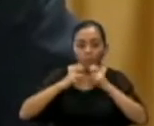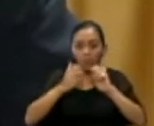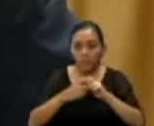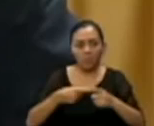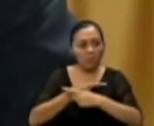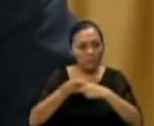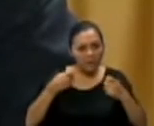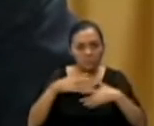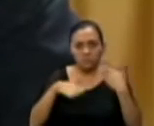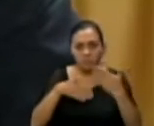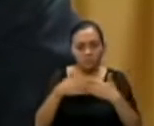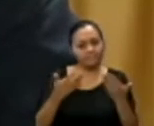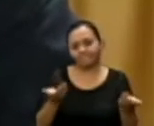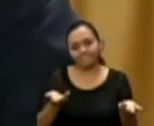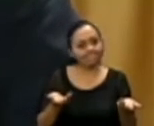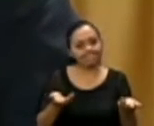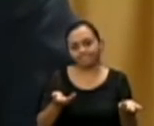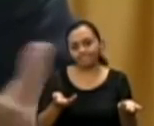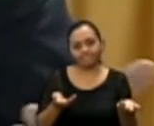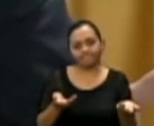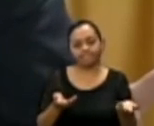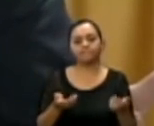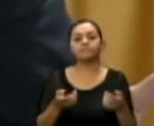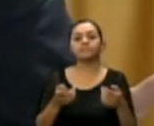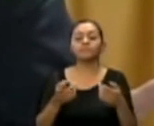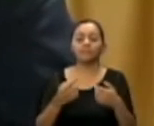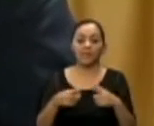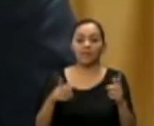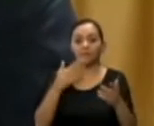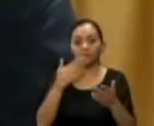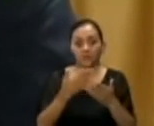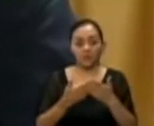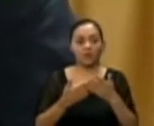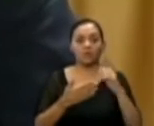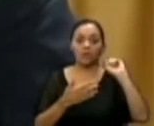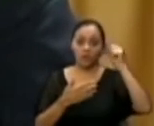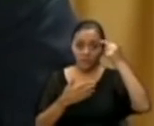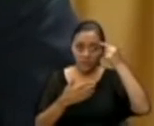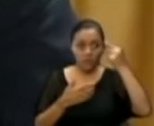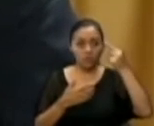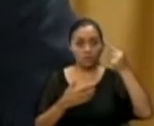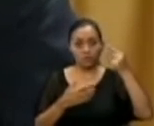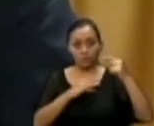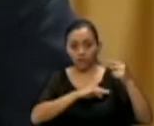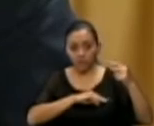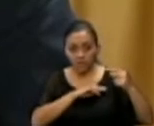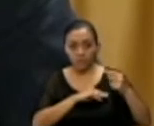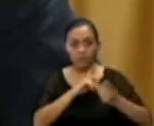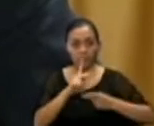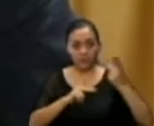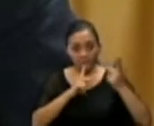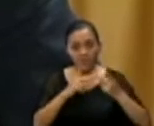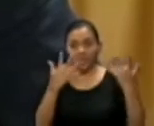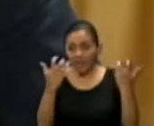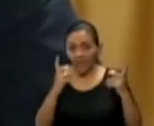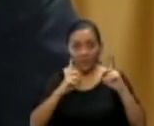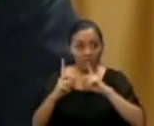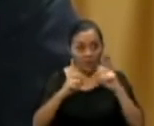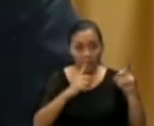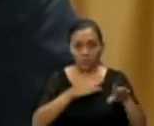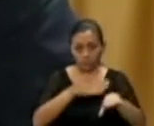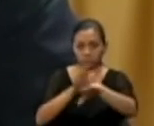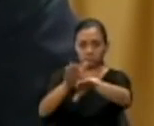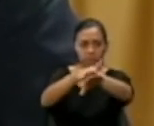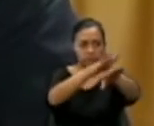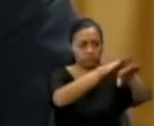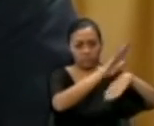falsedades etcétera en todo caso con todos los gobiernos locales que quieran dialogar en este gran llamado al diálogo por la